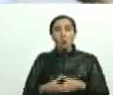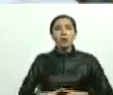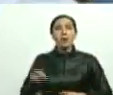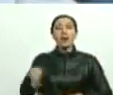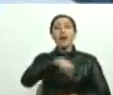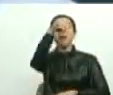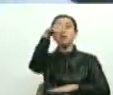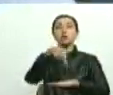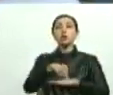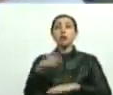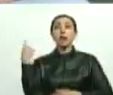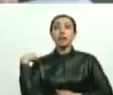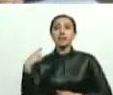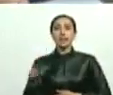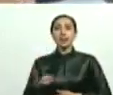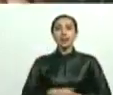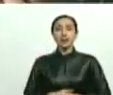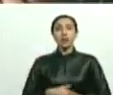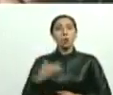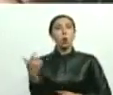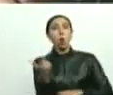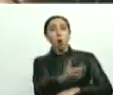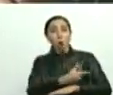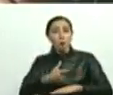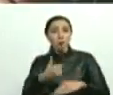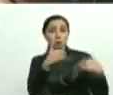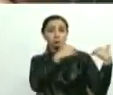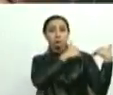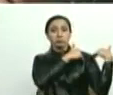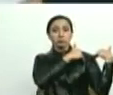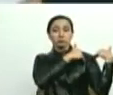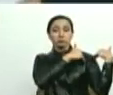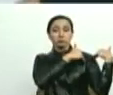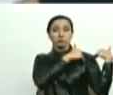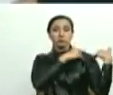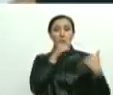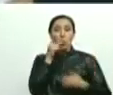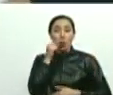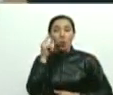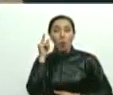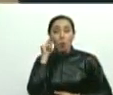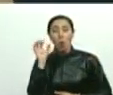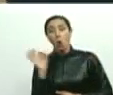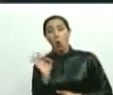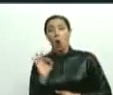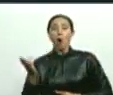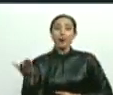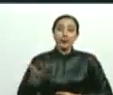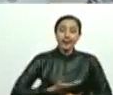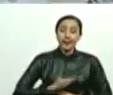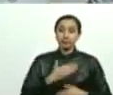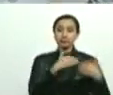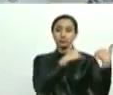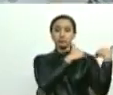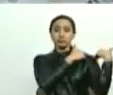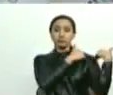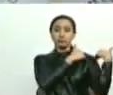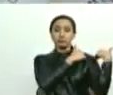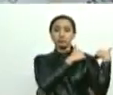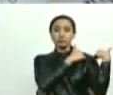tener el cargo de gobernador, gobernadora, o alcalde, alcaldesa, en vez de